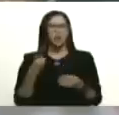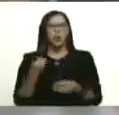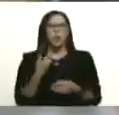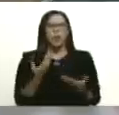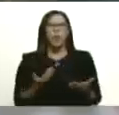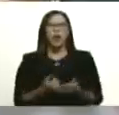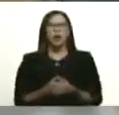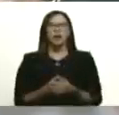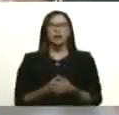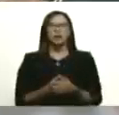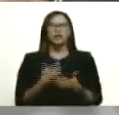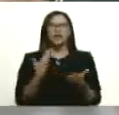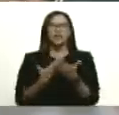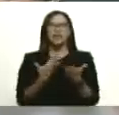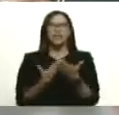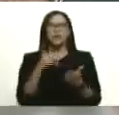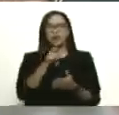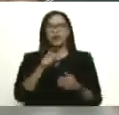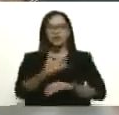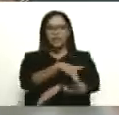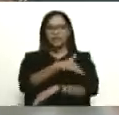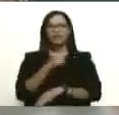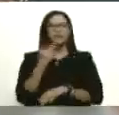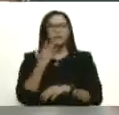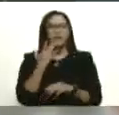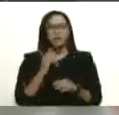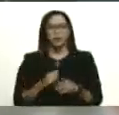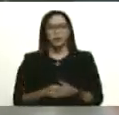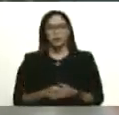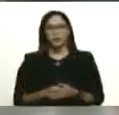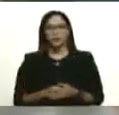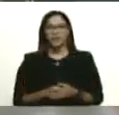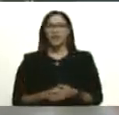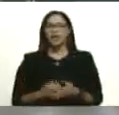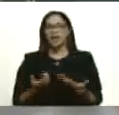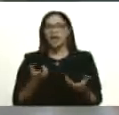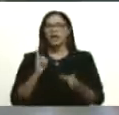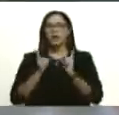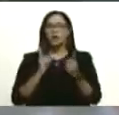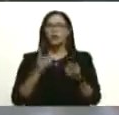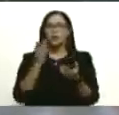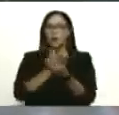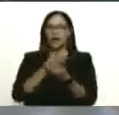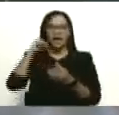Gente, testimonios de la gente en la calle, por ejemplo, ciertos materiales de archivo